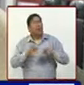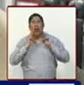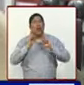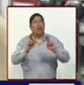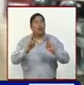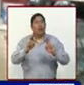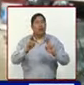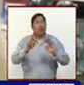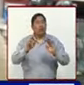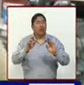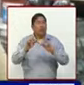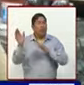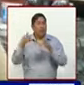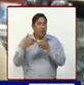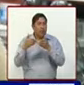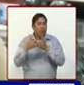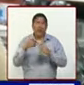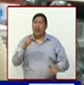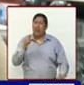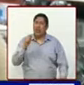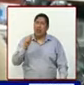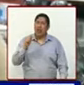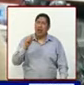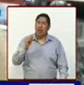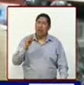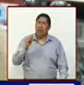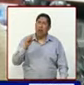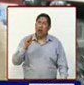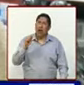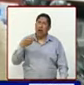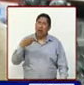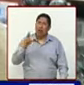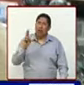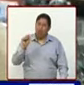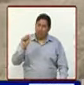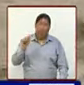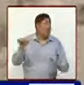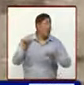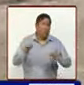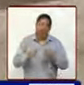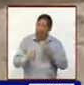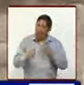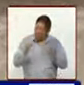río de que pertenece a la cuenca de Taumamanú, que está en alerta roja.